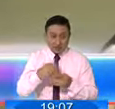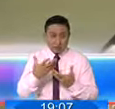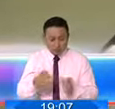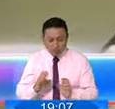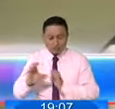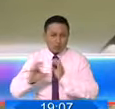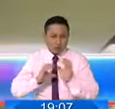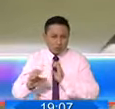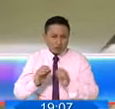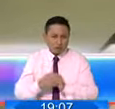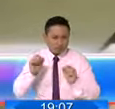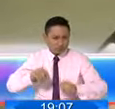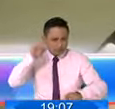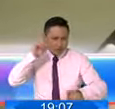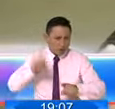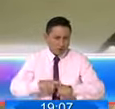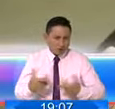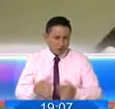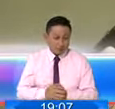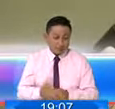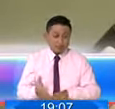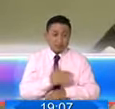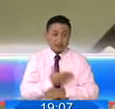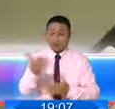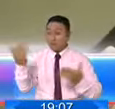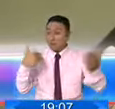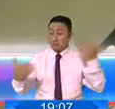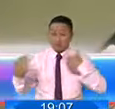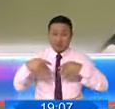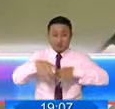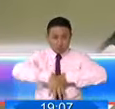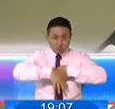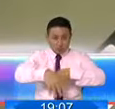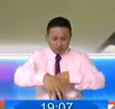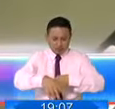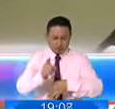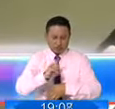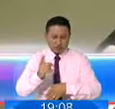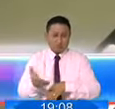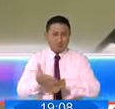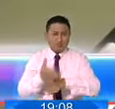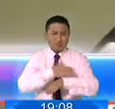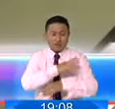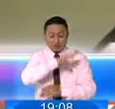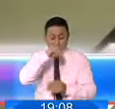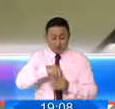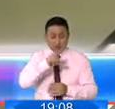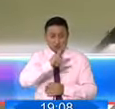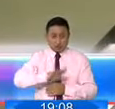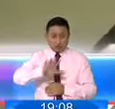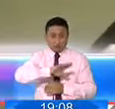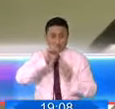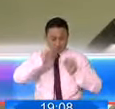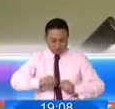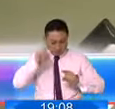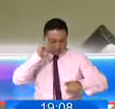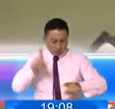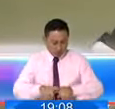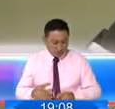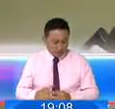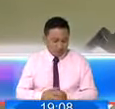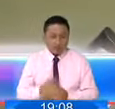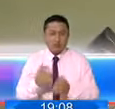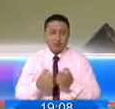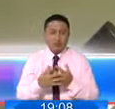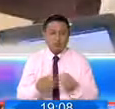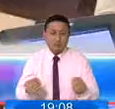conversando con consensos mínimos antes de llamar a salir a movilizaciones porque en eso no contribuye nada para